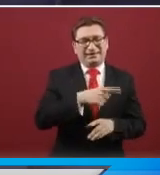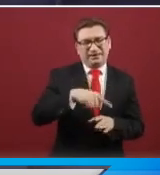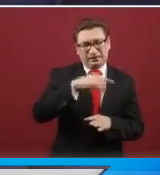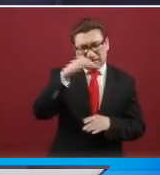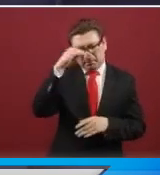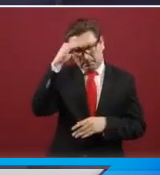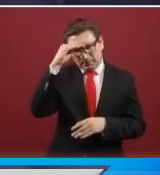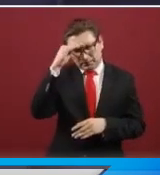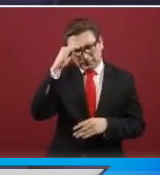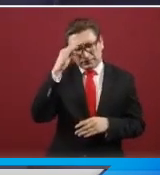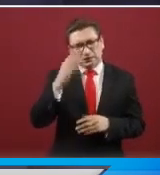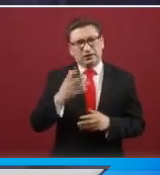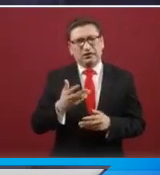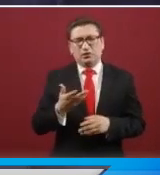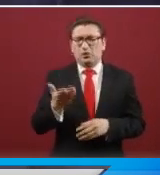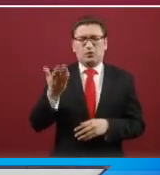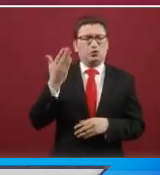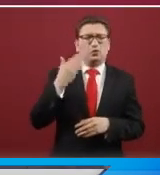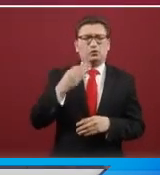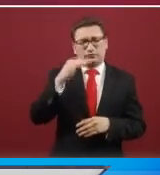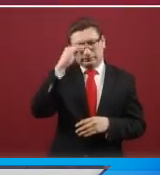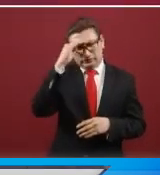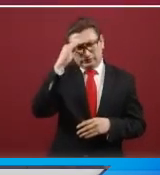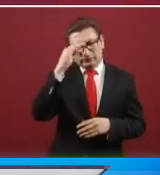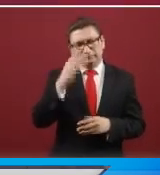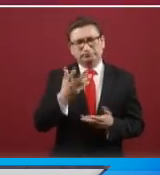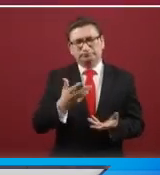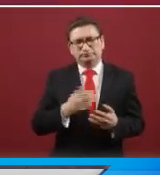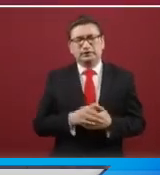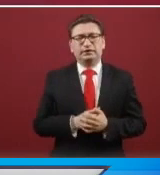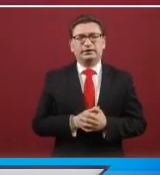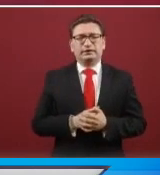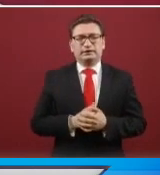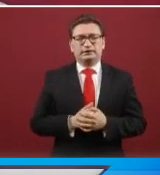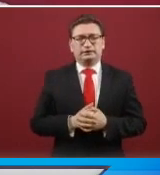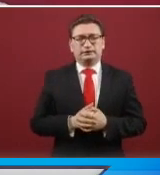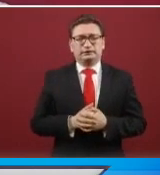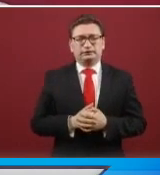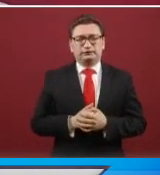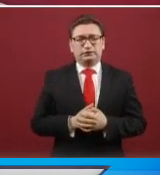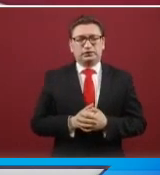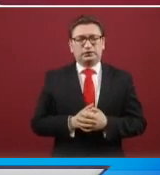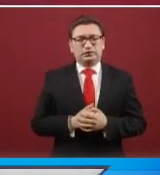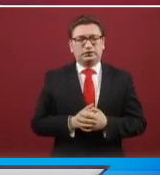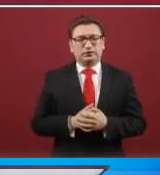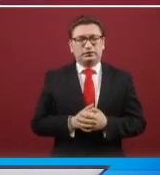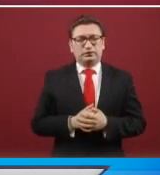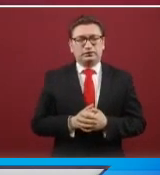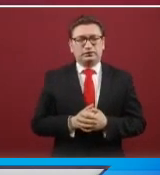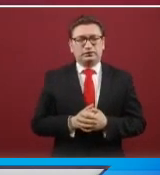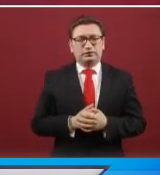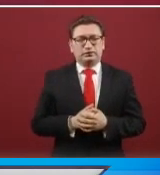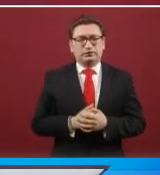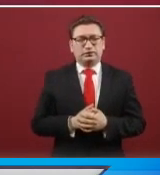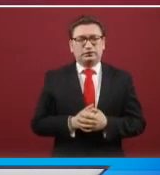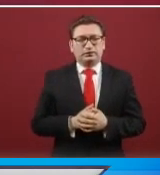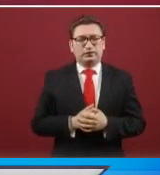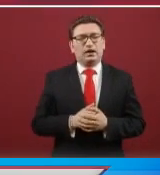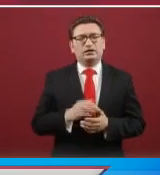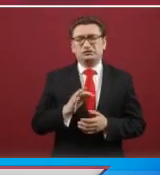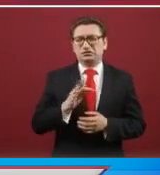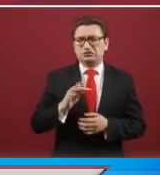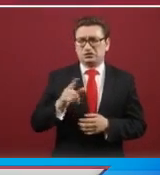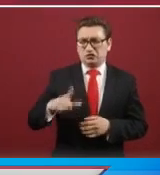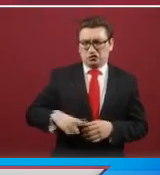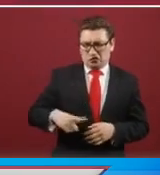Fink, CEO de BlackRock, quien expresó su interés de realizar una convención de inversionistas y manifestó su confianza a México. Hay 3